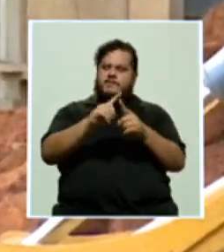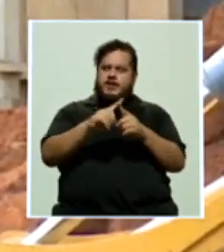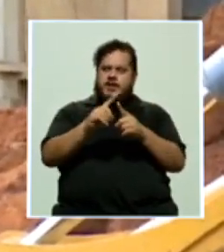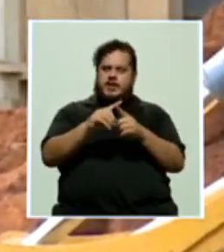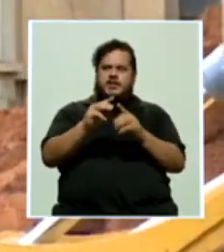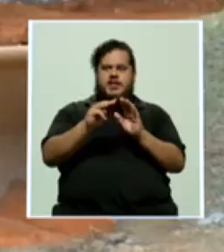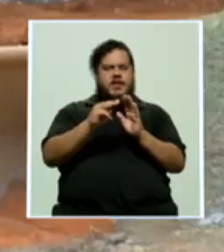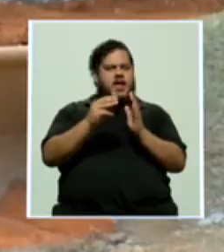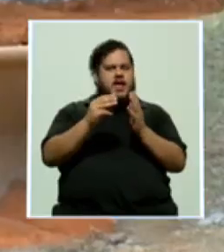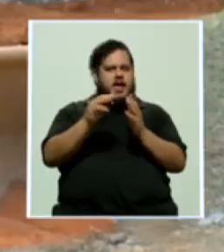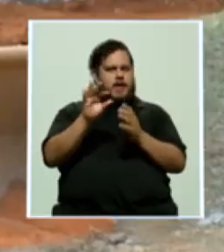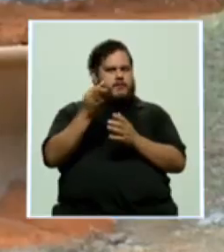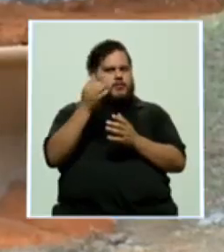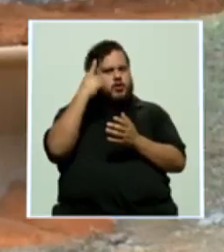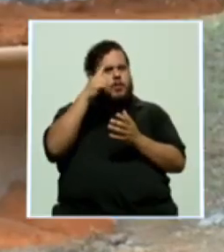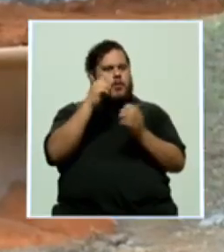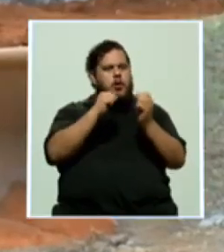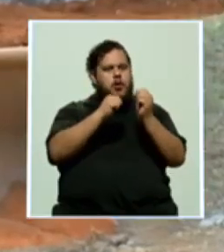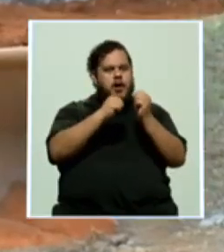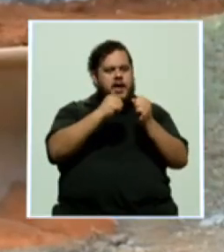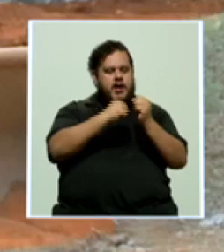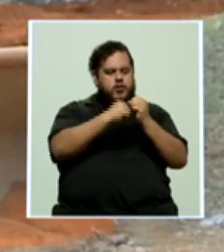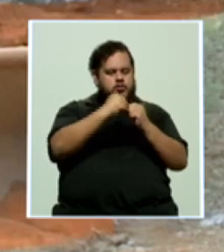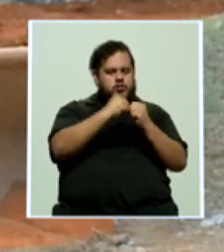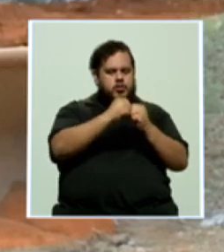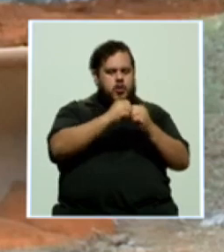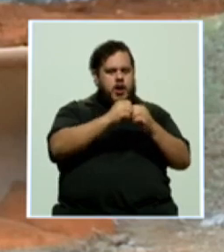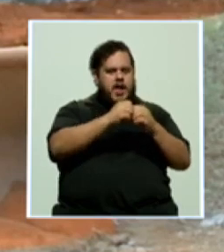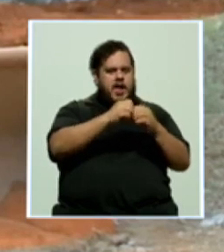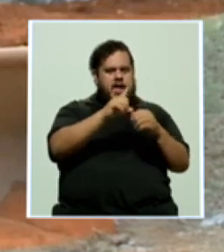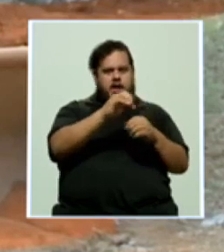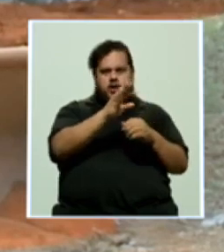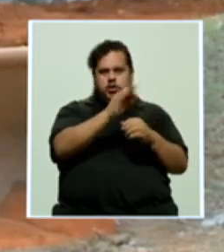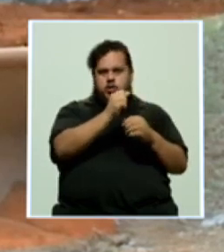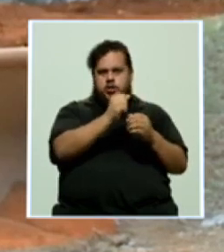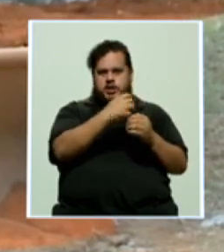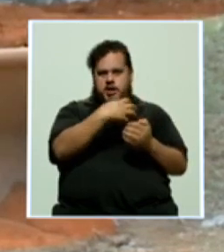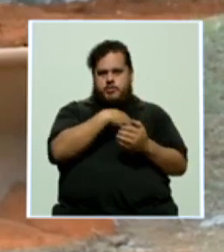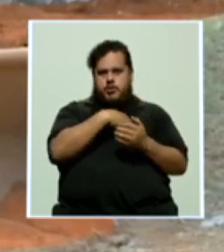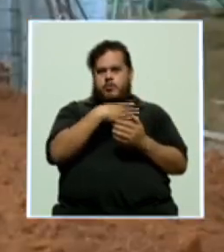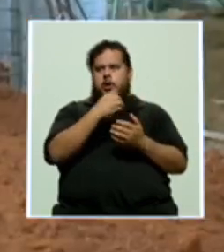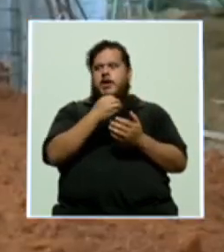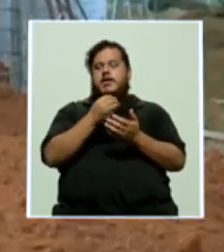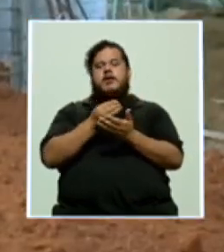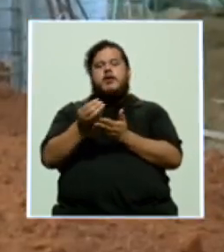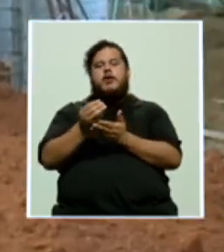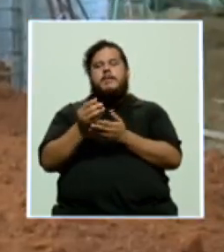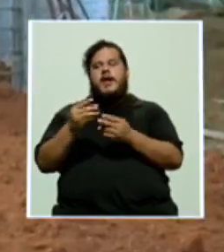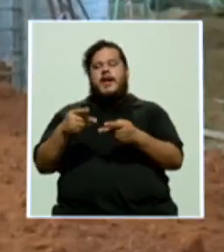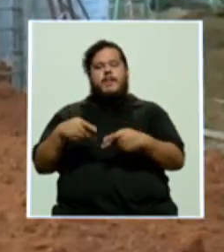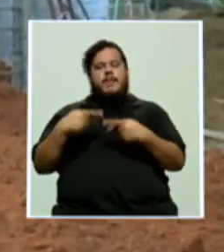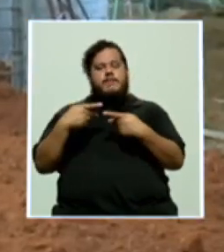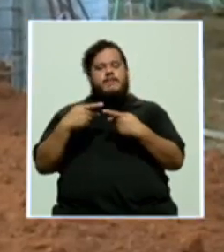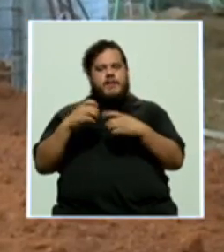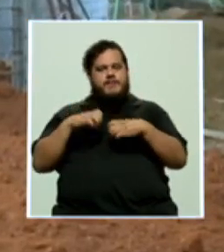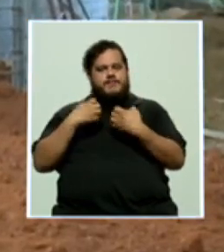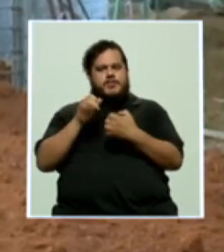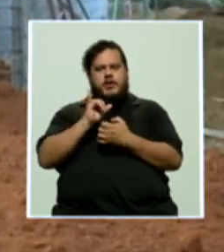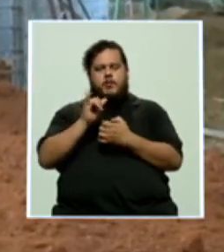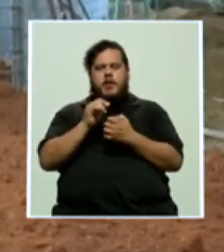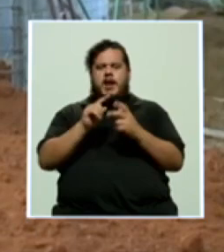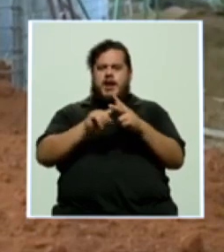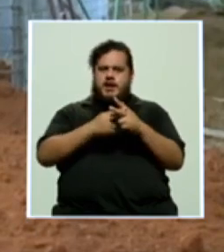construcción en lote propio, compra de lote y construcción, compra de vivienda existente, así como la posibilidad de